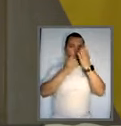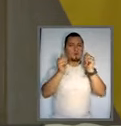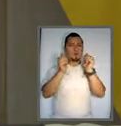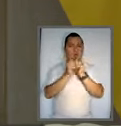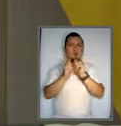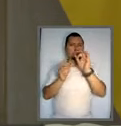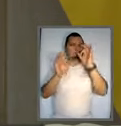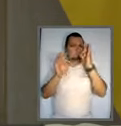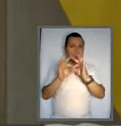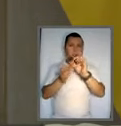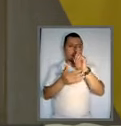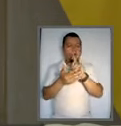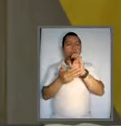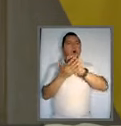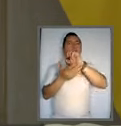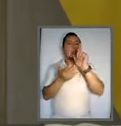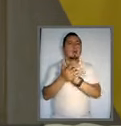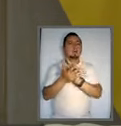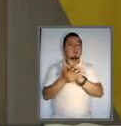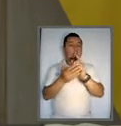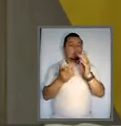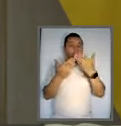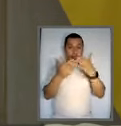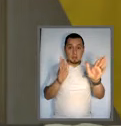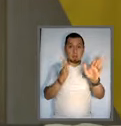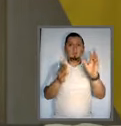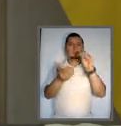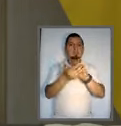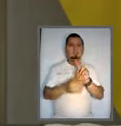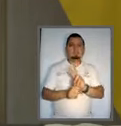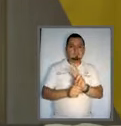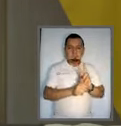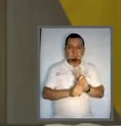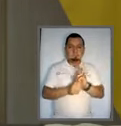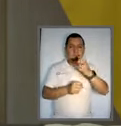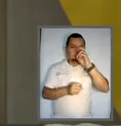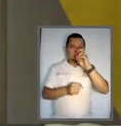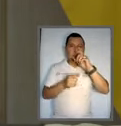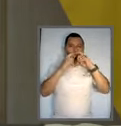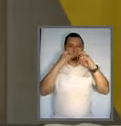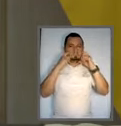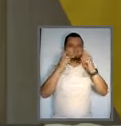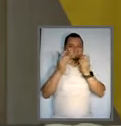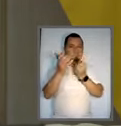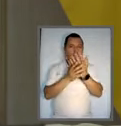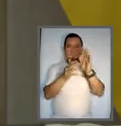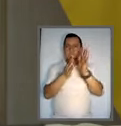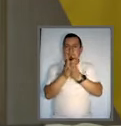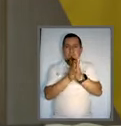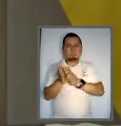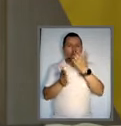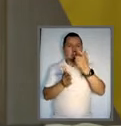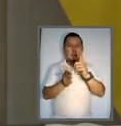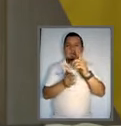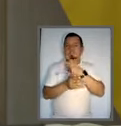de protocolos adecuados para que si se activan las guarderías, sea bajo la lógica de cuidar todas las medidas de salubridad y de